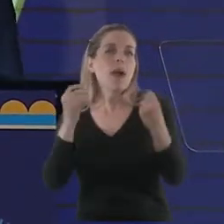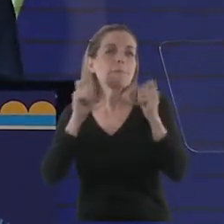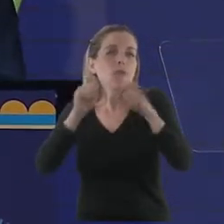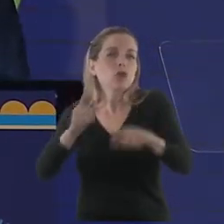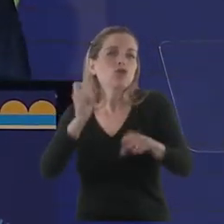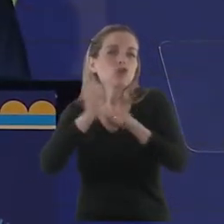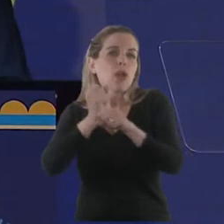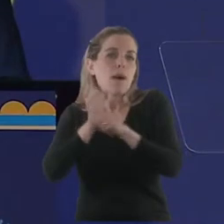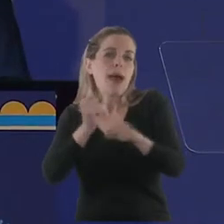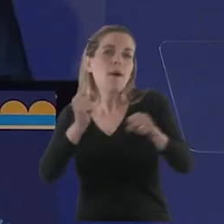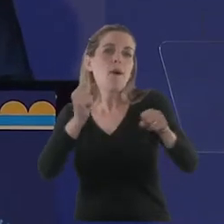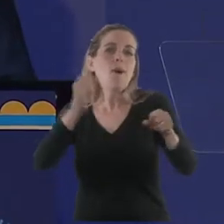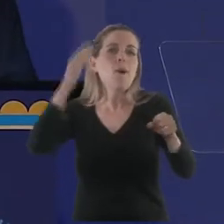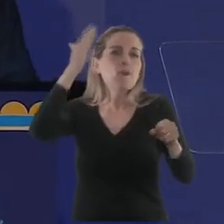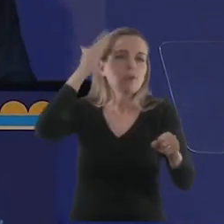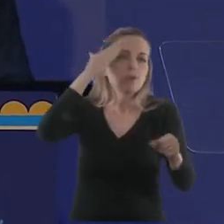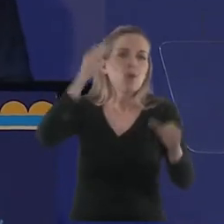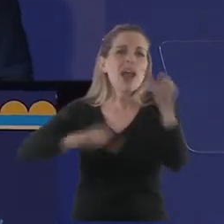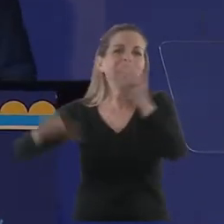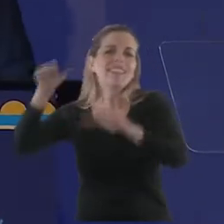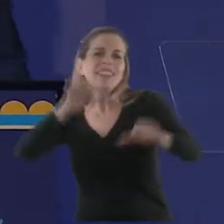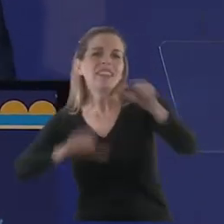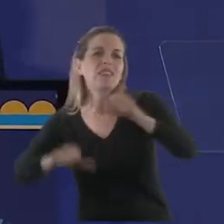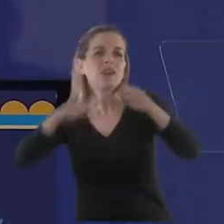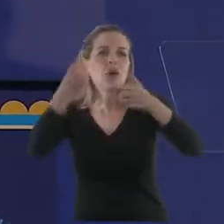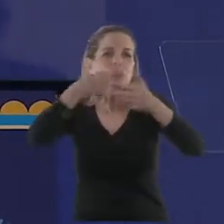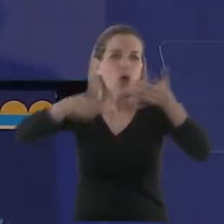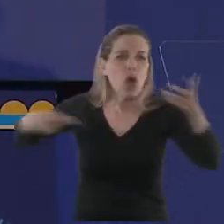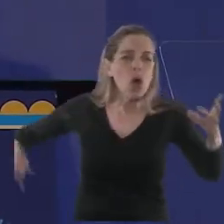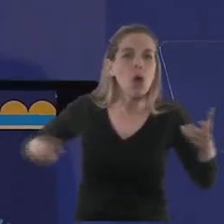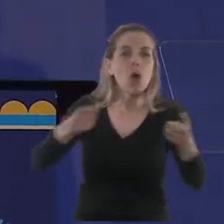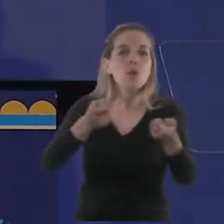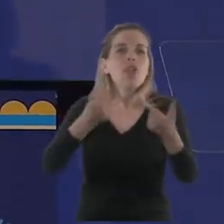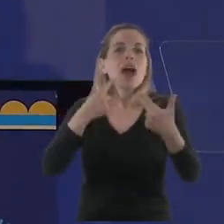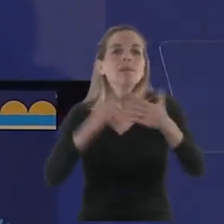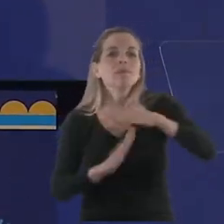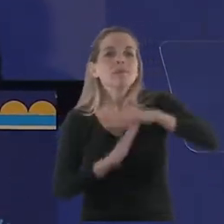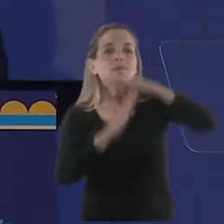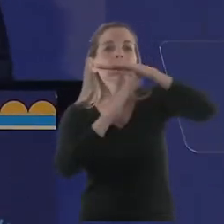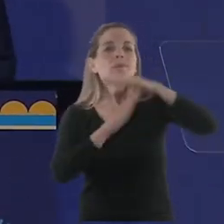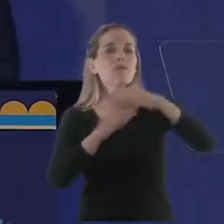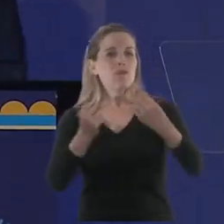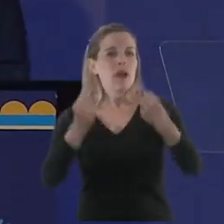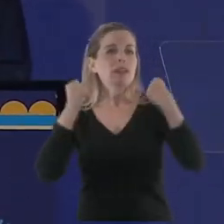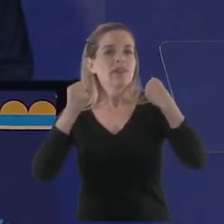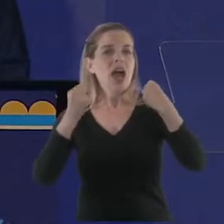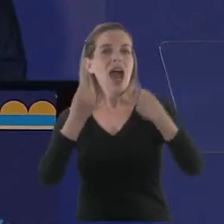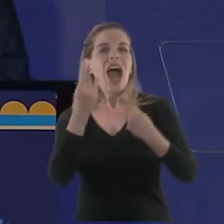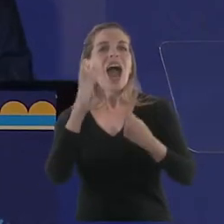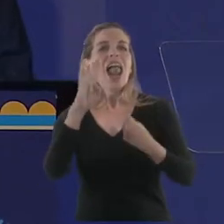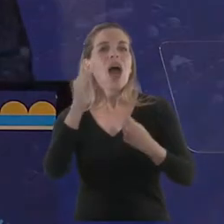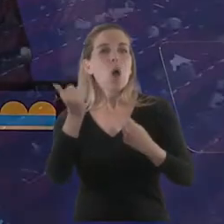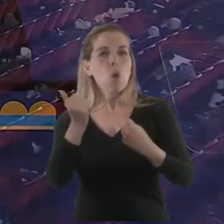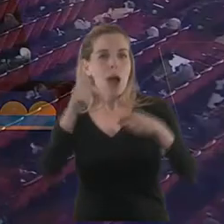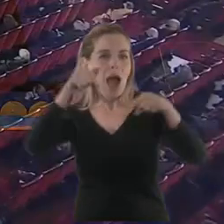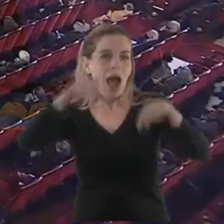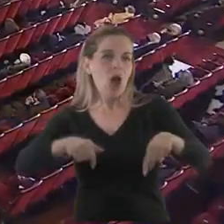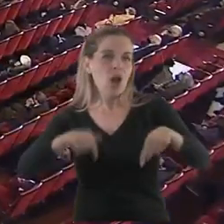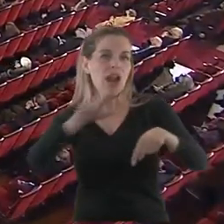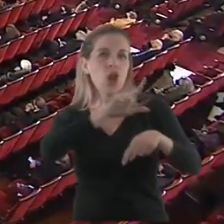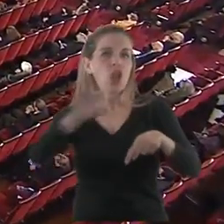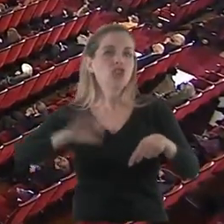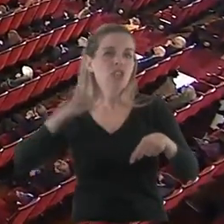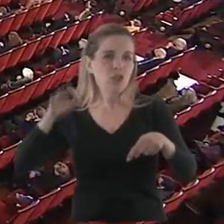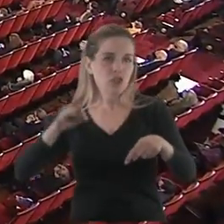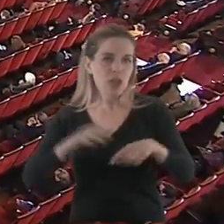científico, cultural, empresarial y o de gestión, jerarquizan y potencian a la UBA en su bicentenario. Así